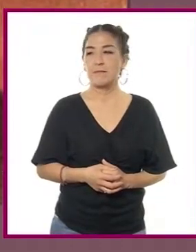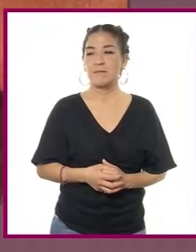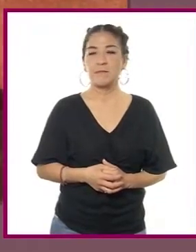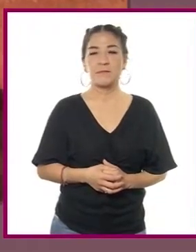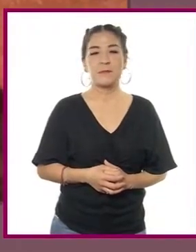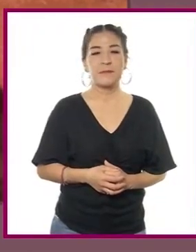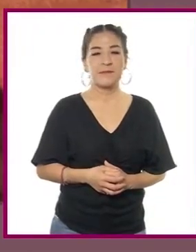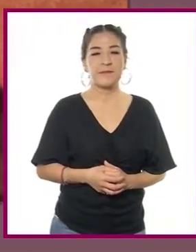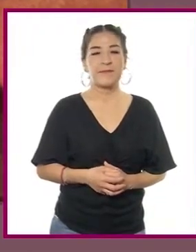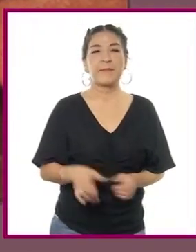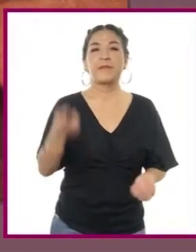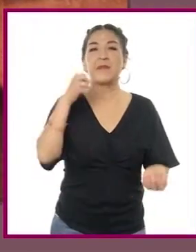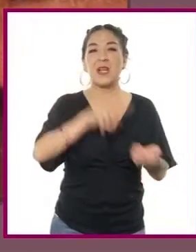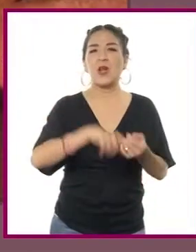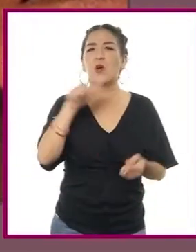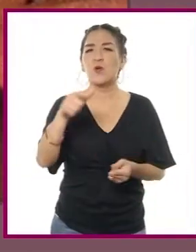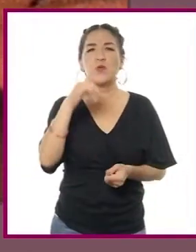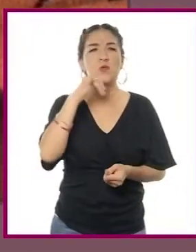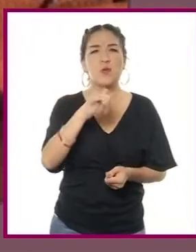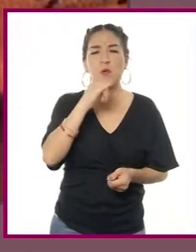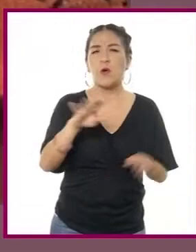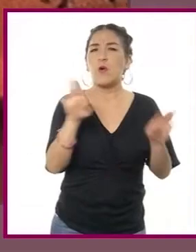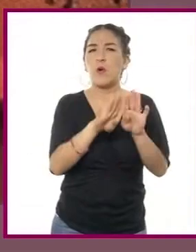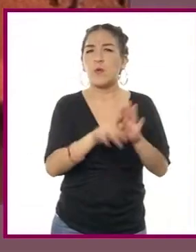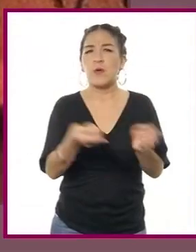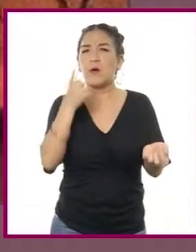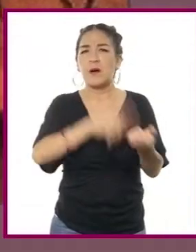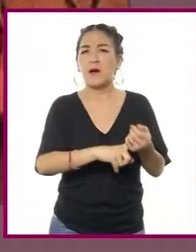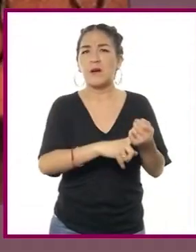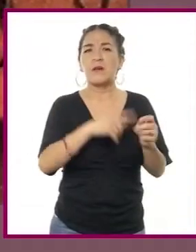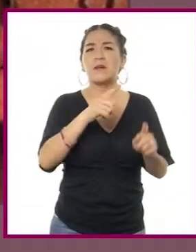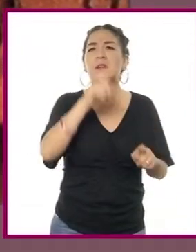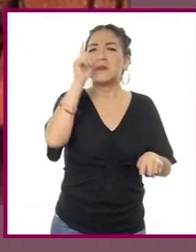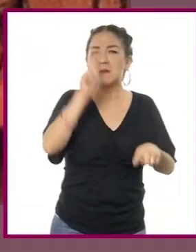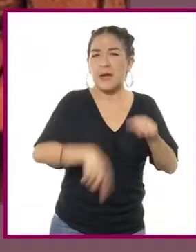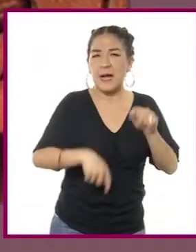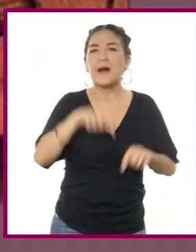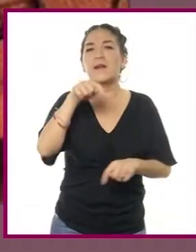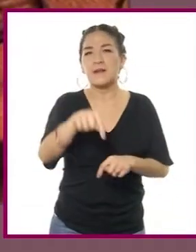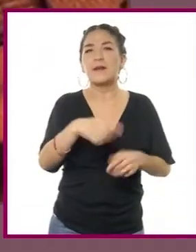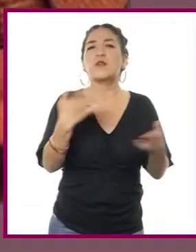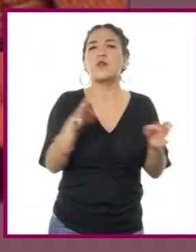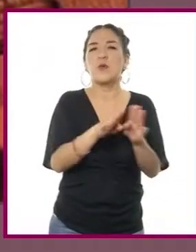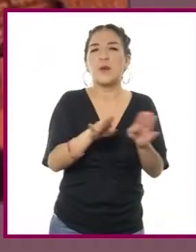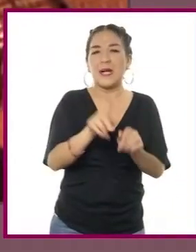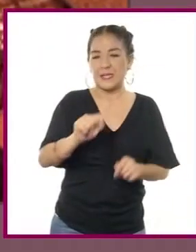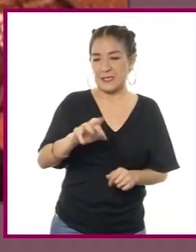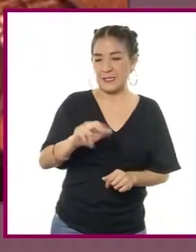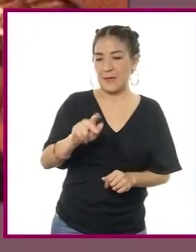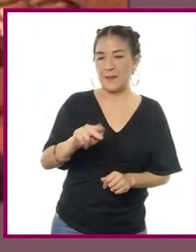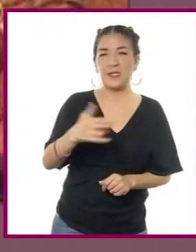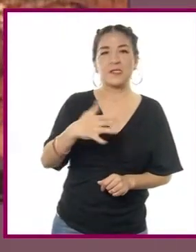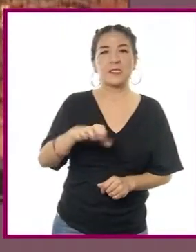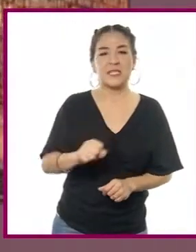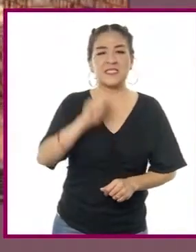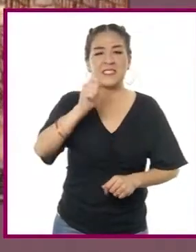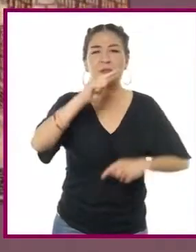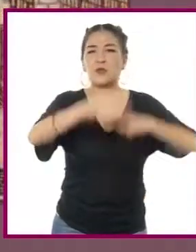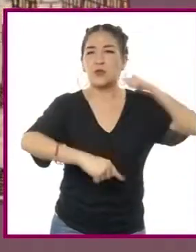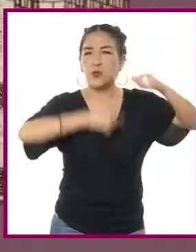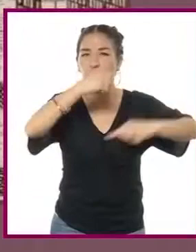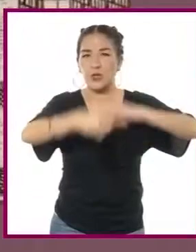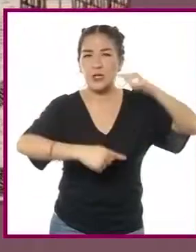Para la extracción del jugo, la molienda de las cañas de azúcar se llevaba a cabo en trapiches de rodillos, los